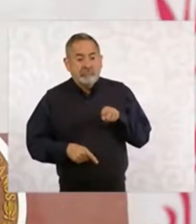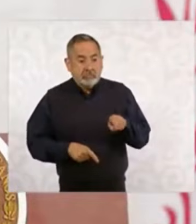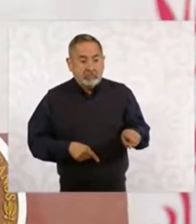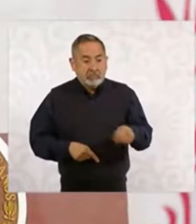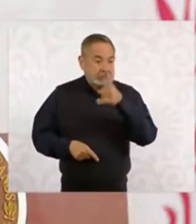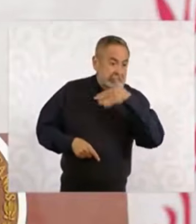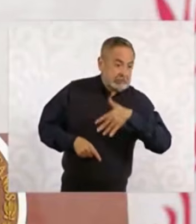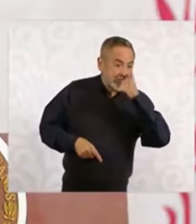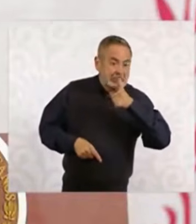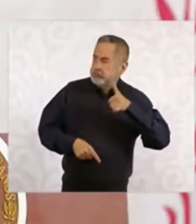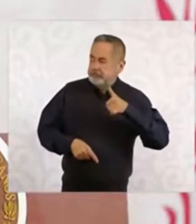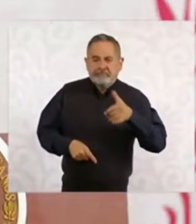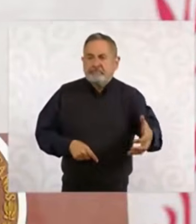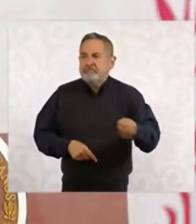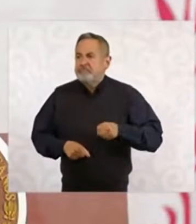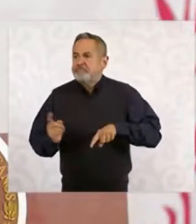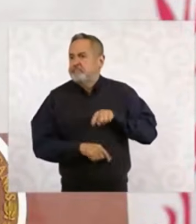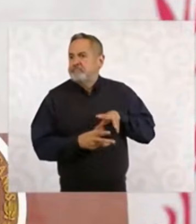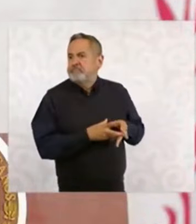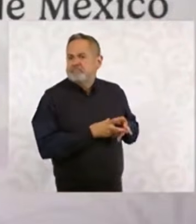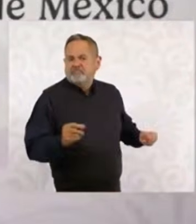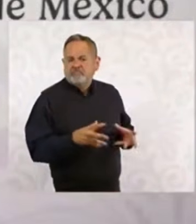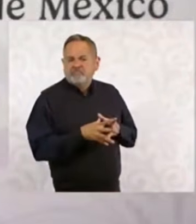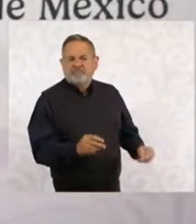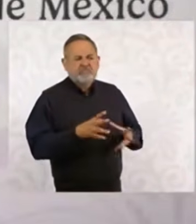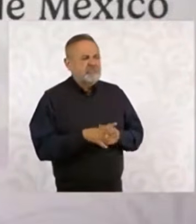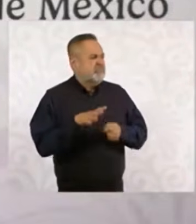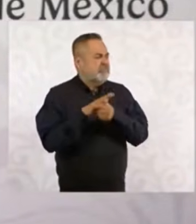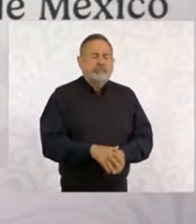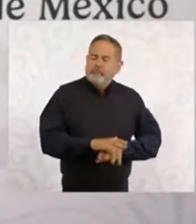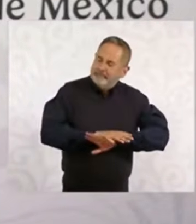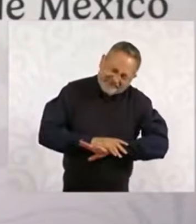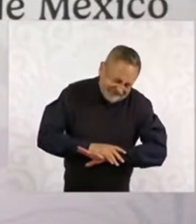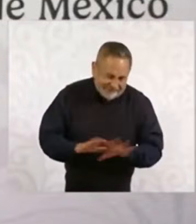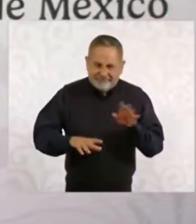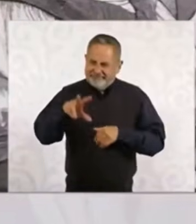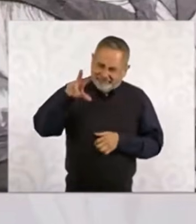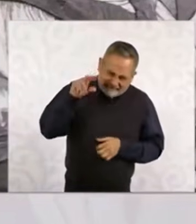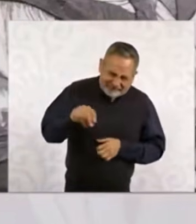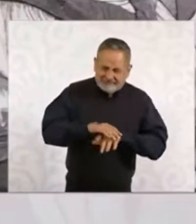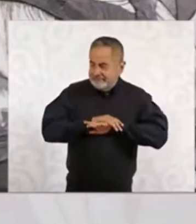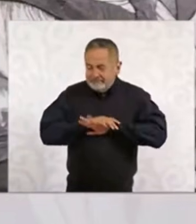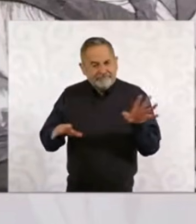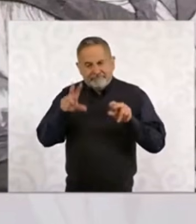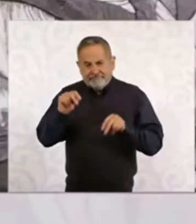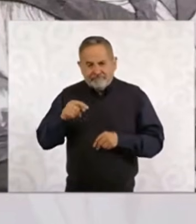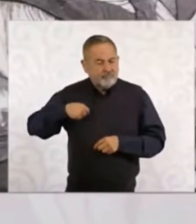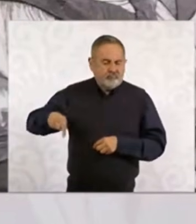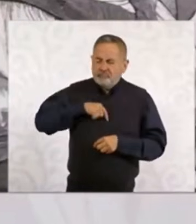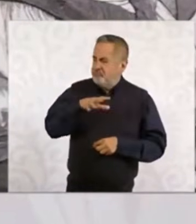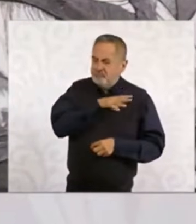represión contra su pueblo o contra cualquier opositor, y que rechazamos tajantemente la desaparición forzada como